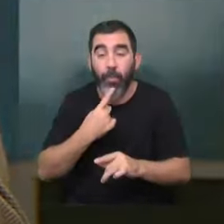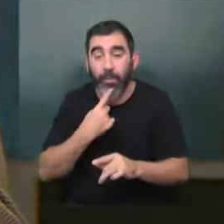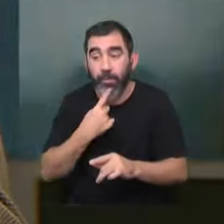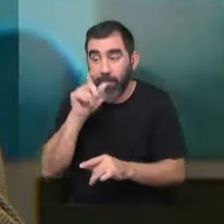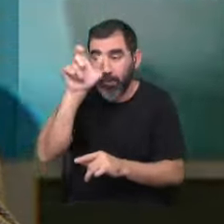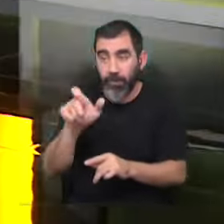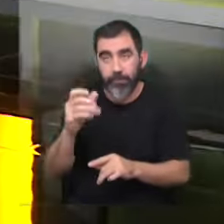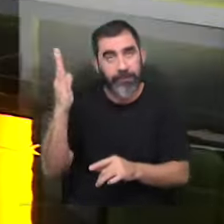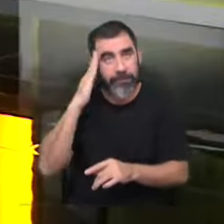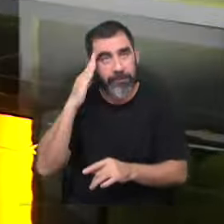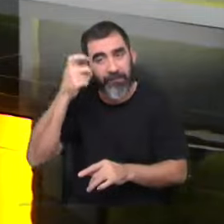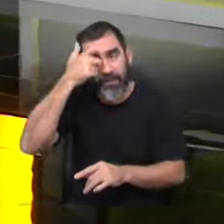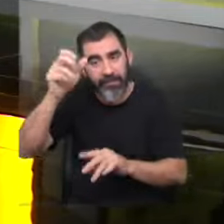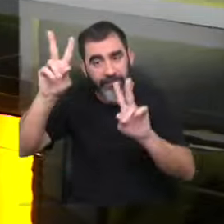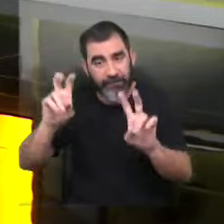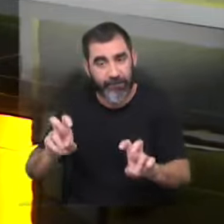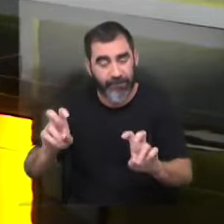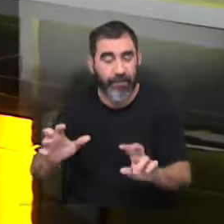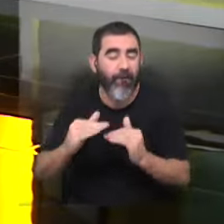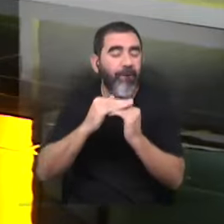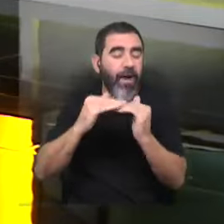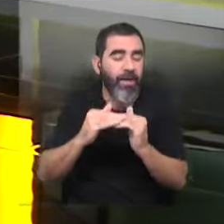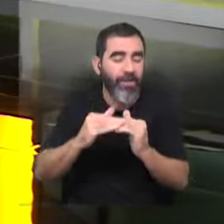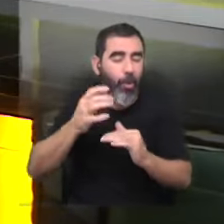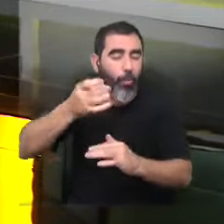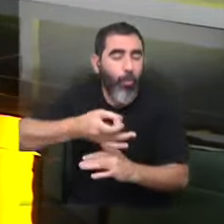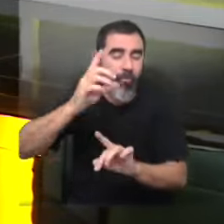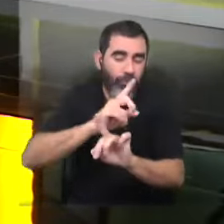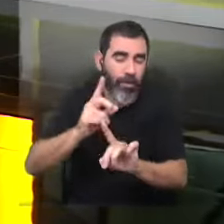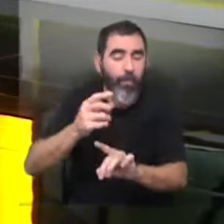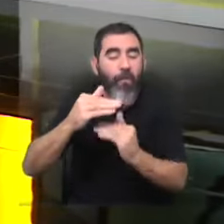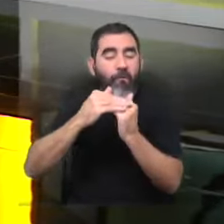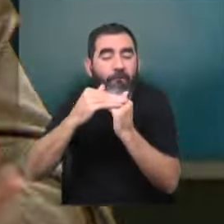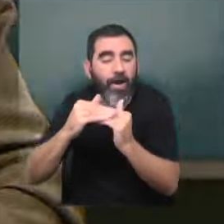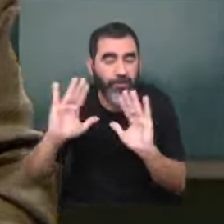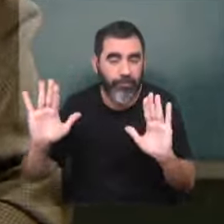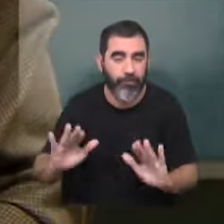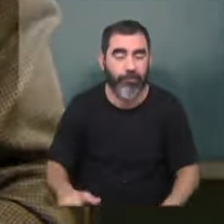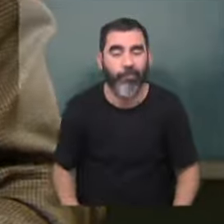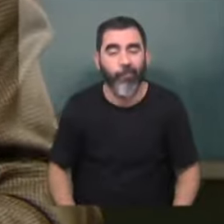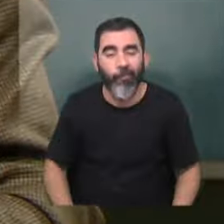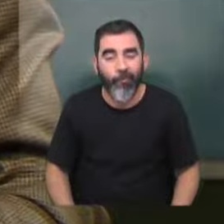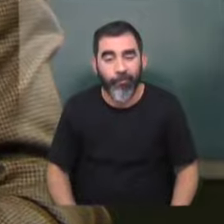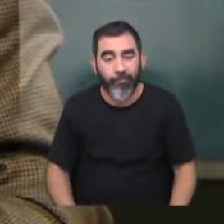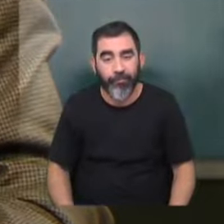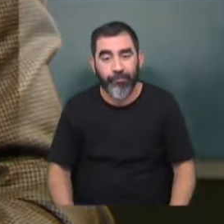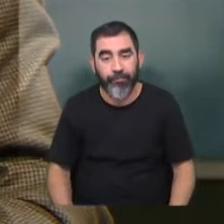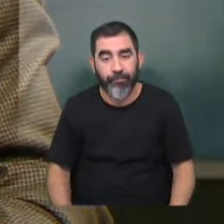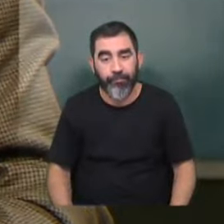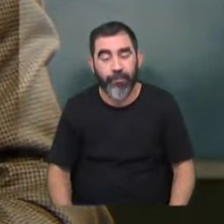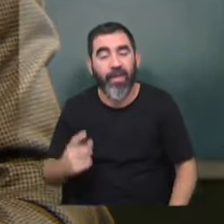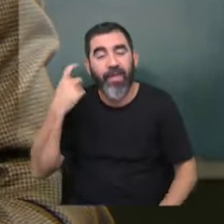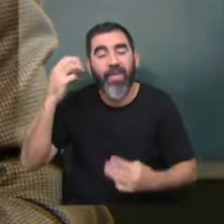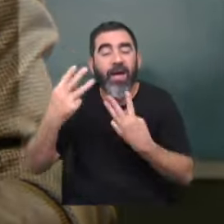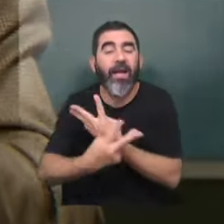políticos sepan de ciencia, la base. Claro. O sea, no tienen que ser todos científicos o científicos, no pedimos eso, pero sí que haya una idea